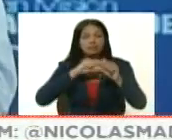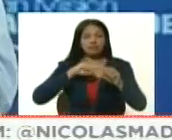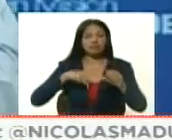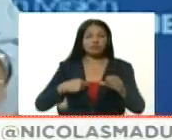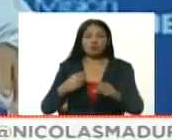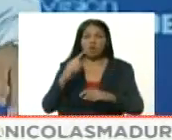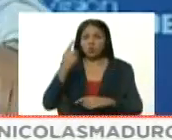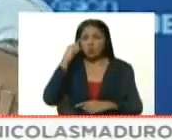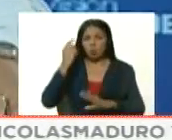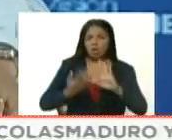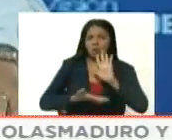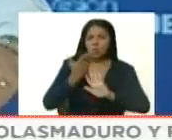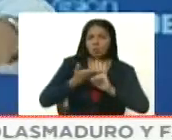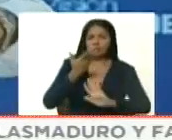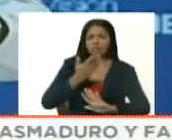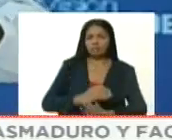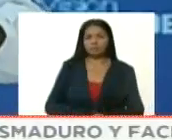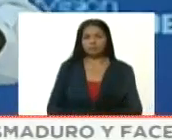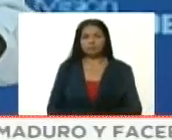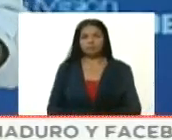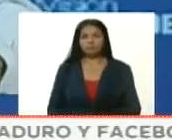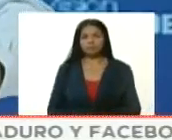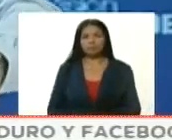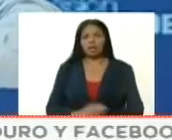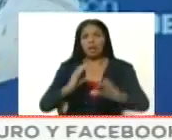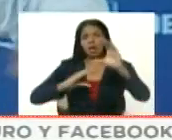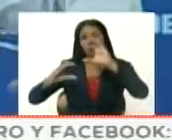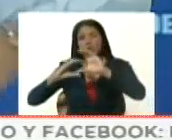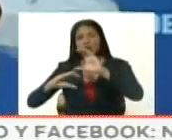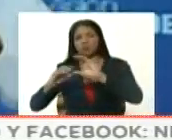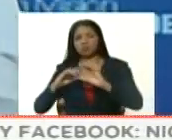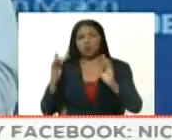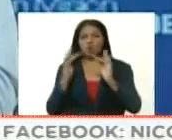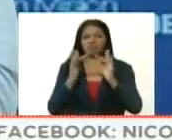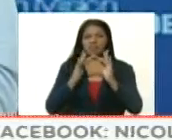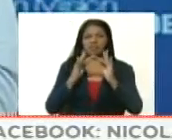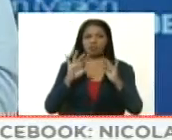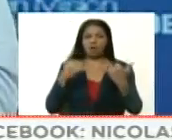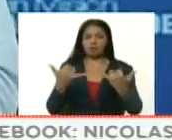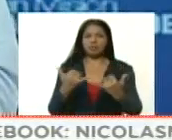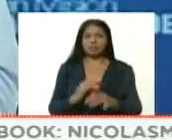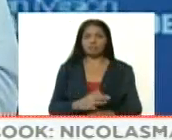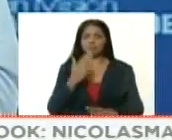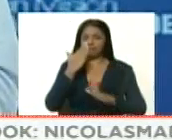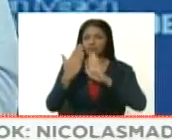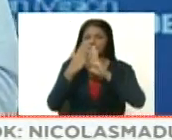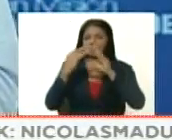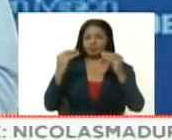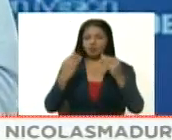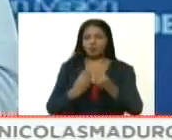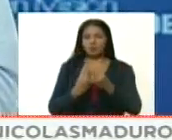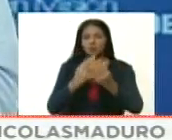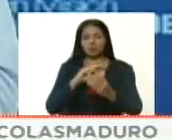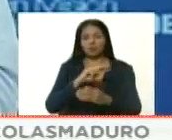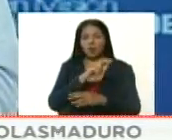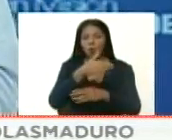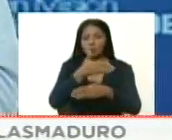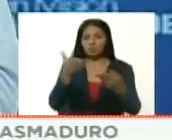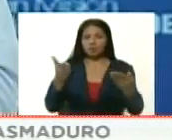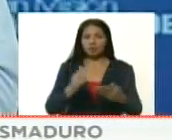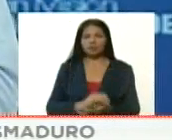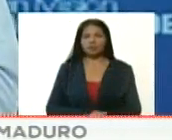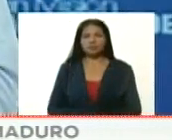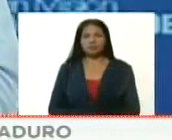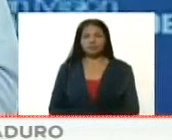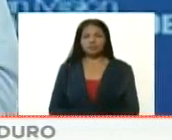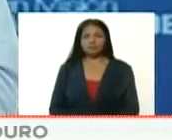que es muy importante, y es la comunicación. Yo quiero hacer un pase aquí, frente a ustedes, junto a ustedes, un pase